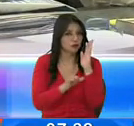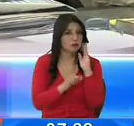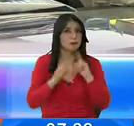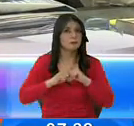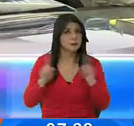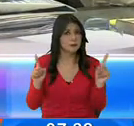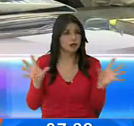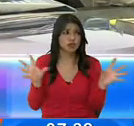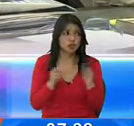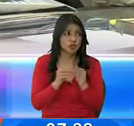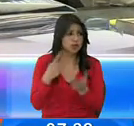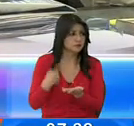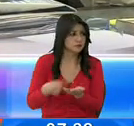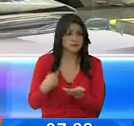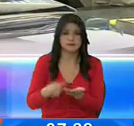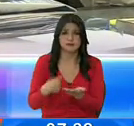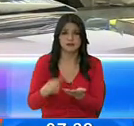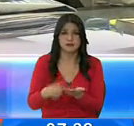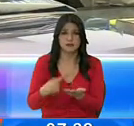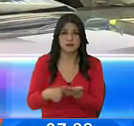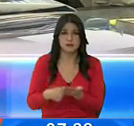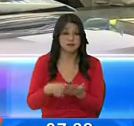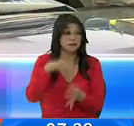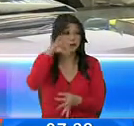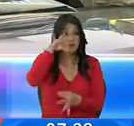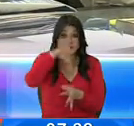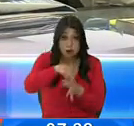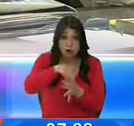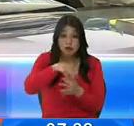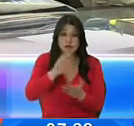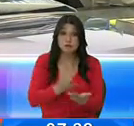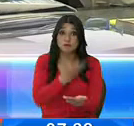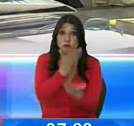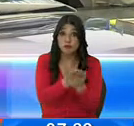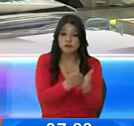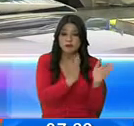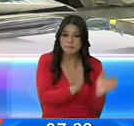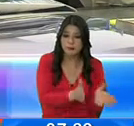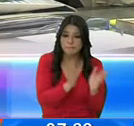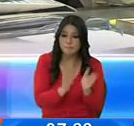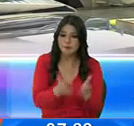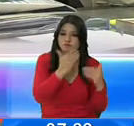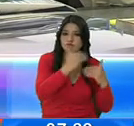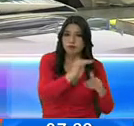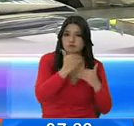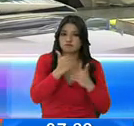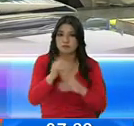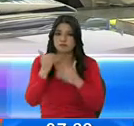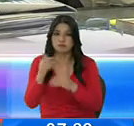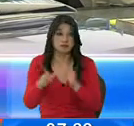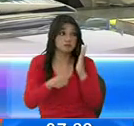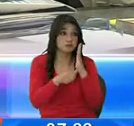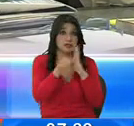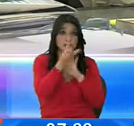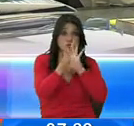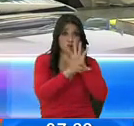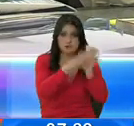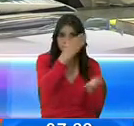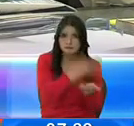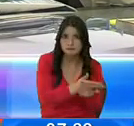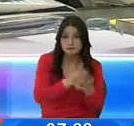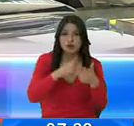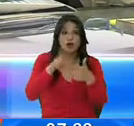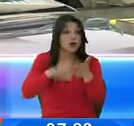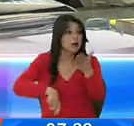había que debatir los todos y en el fondo al votar como yo planteé por tramos 1 impedir que esté por ministerio de la ley a